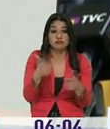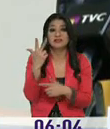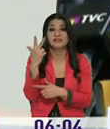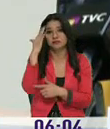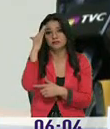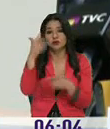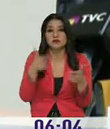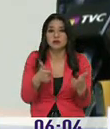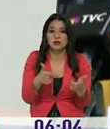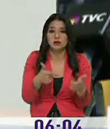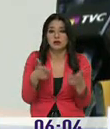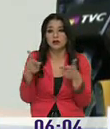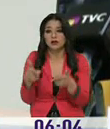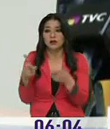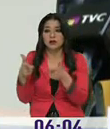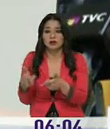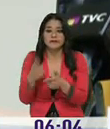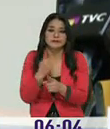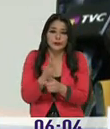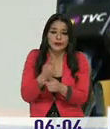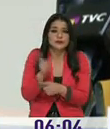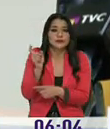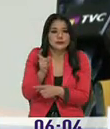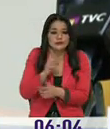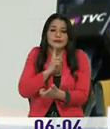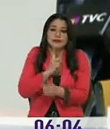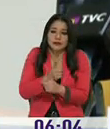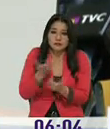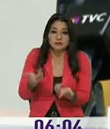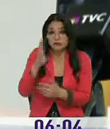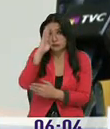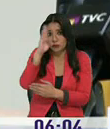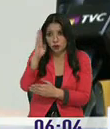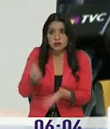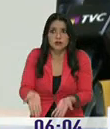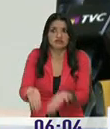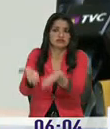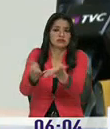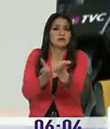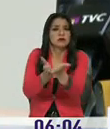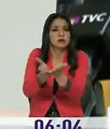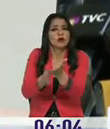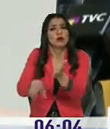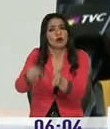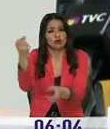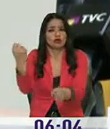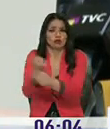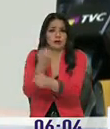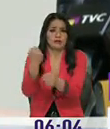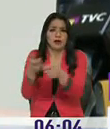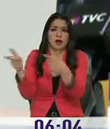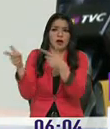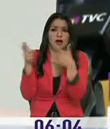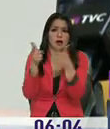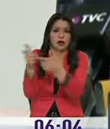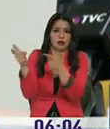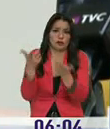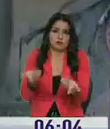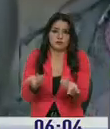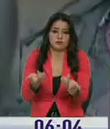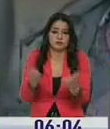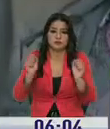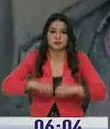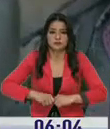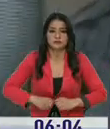policías lo cual hemos visto la necesidad ya que estos policías pueden servir para realizar la vigilancia de nuestra provincia